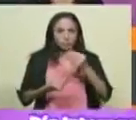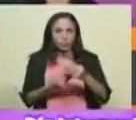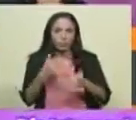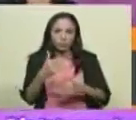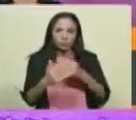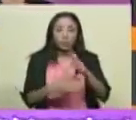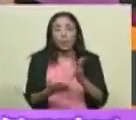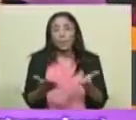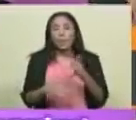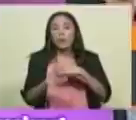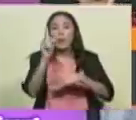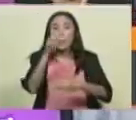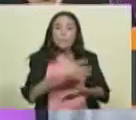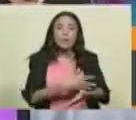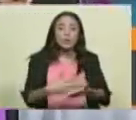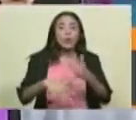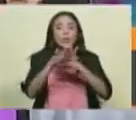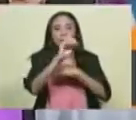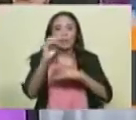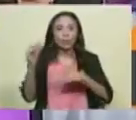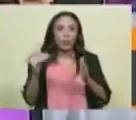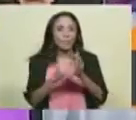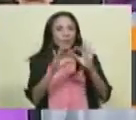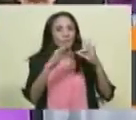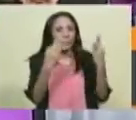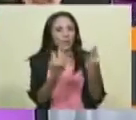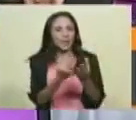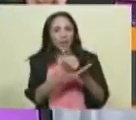Llegamos a 1.500.000 hogares.